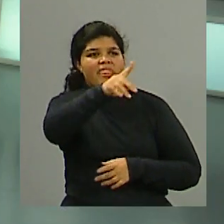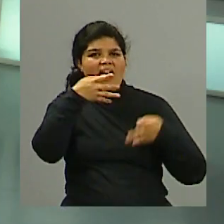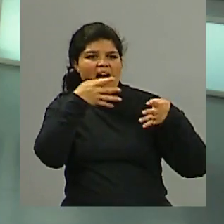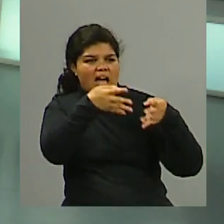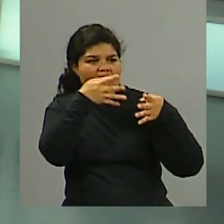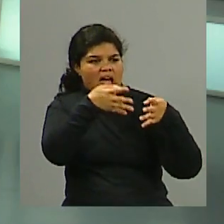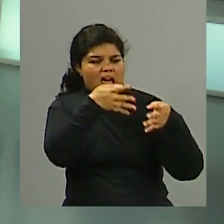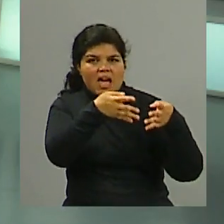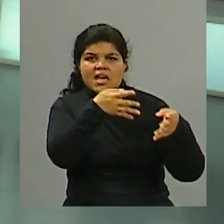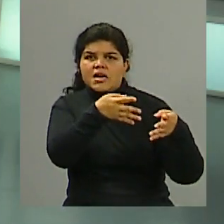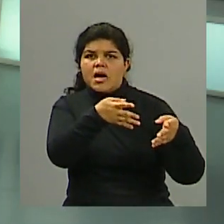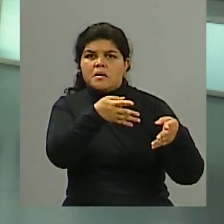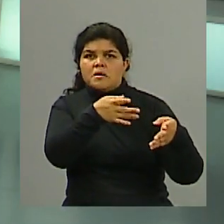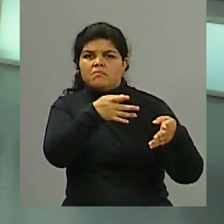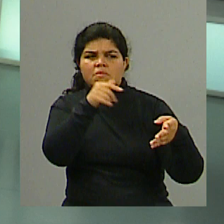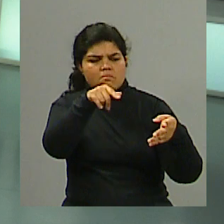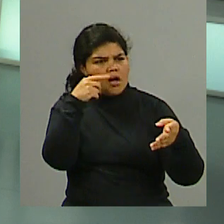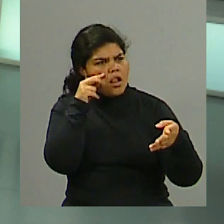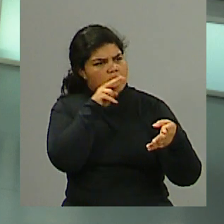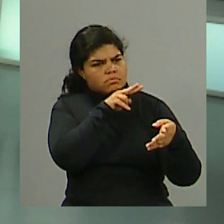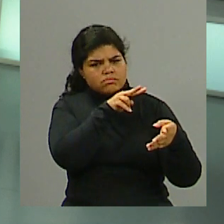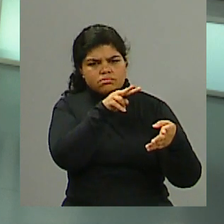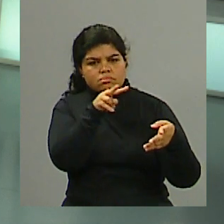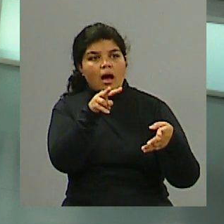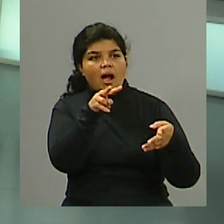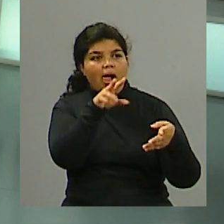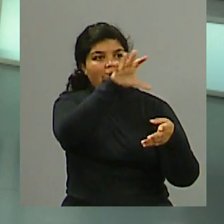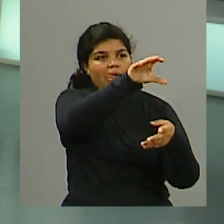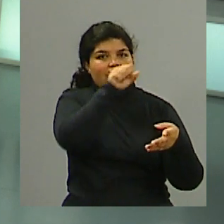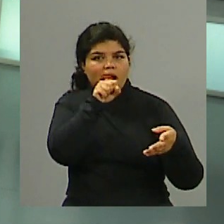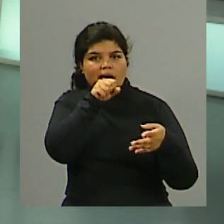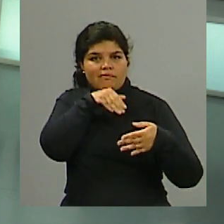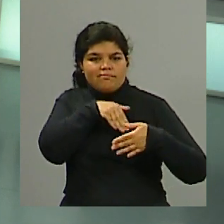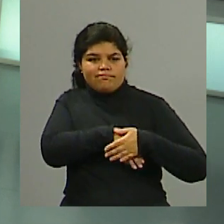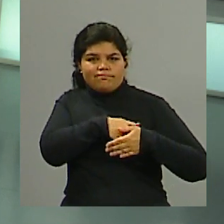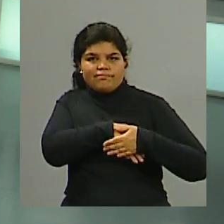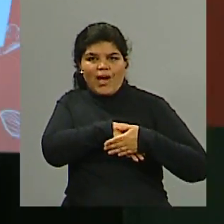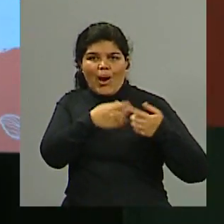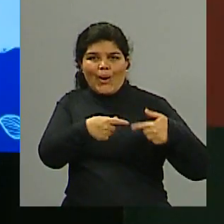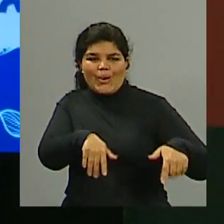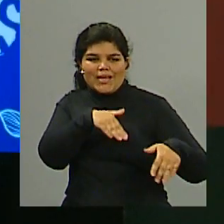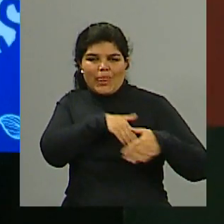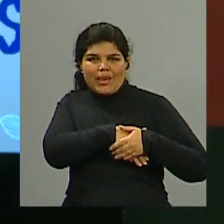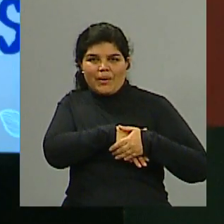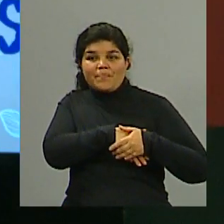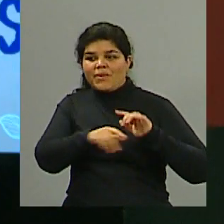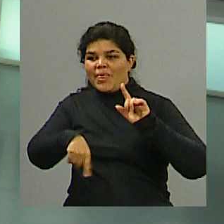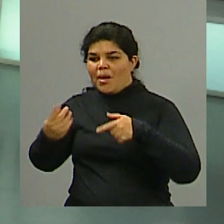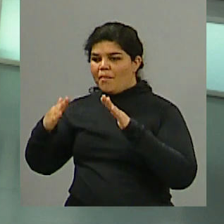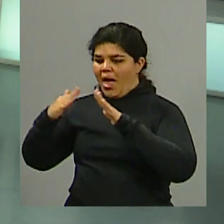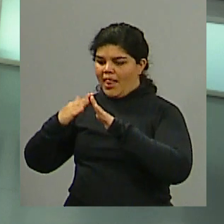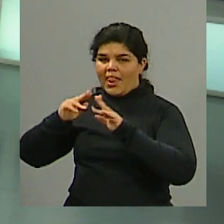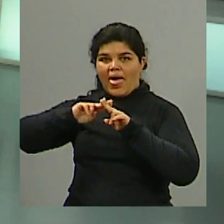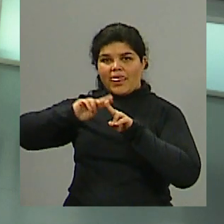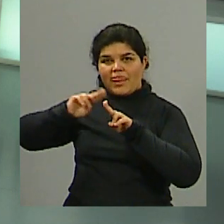mira lo que hay acá, lo voy a llevar a la Argentina. Se trajo unas válvulas en el bolsillo y armó todo este tema de la transmisión. Eran